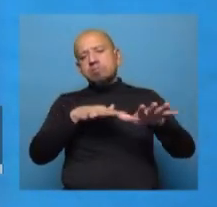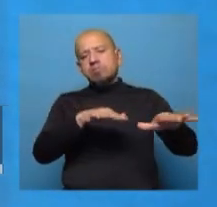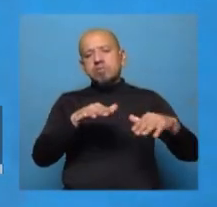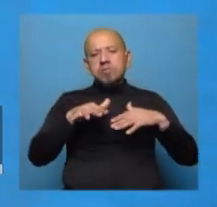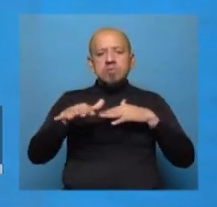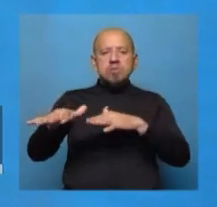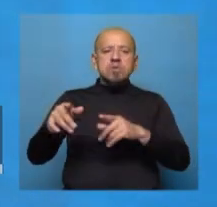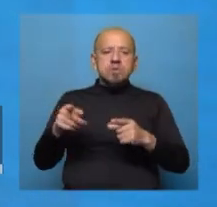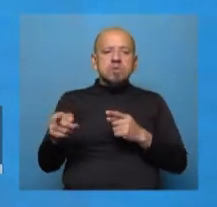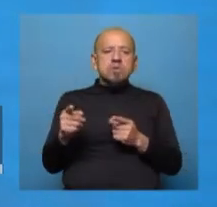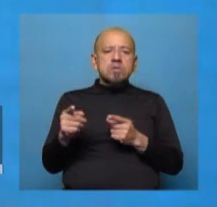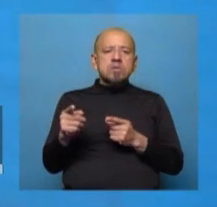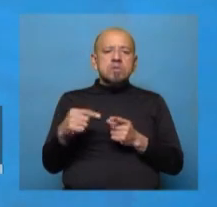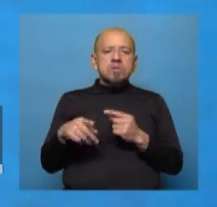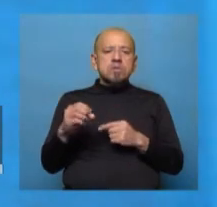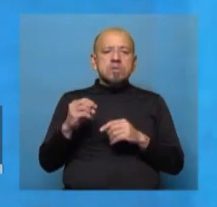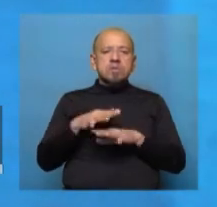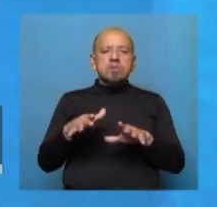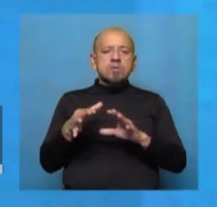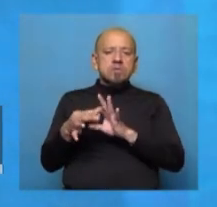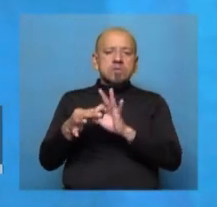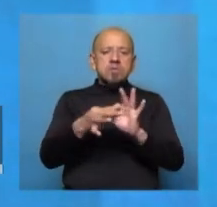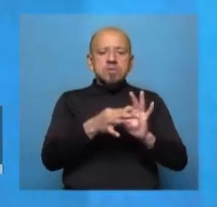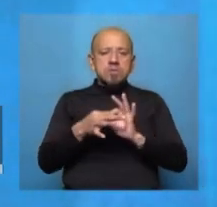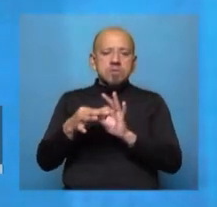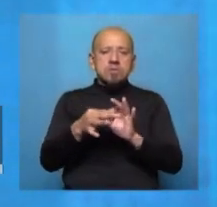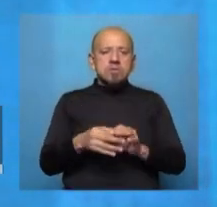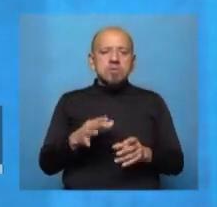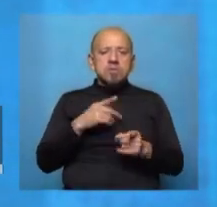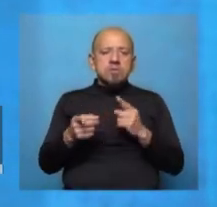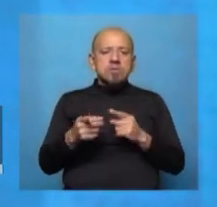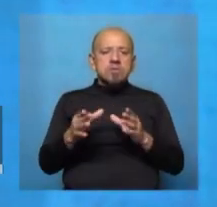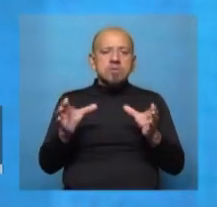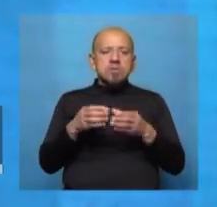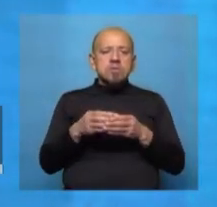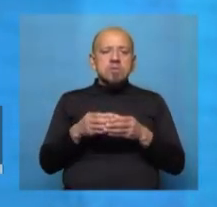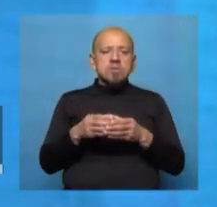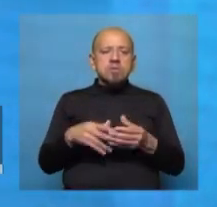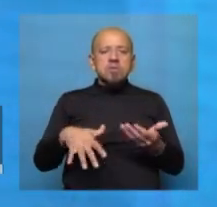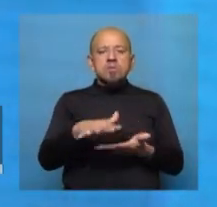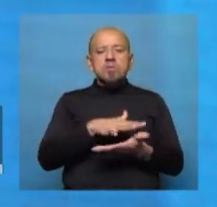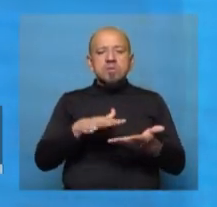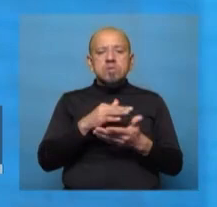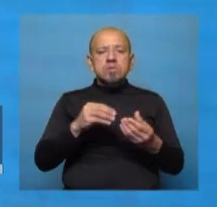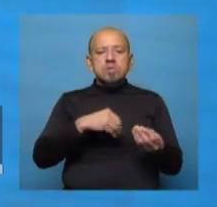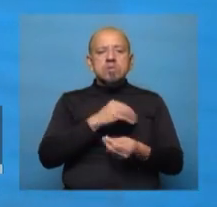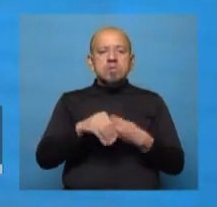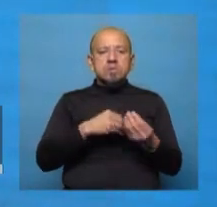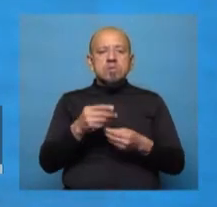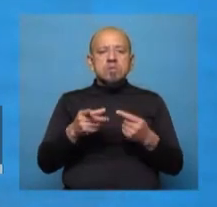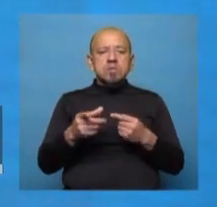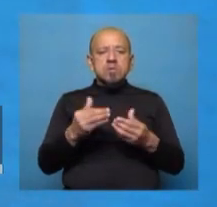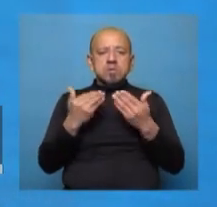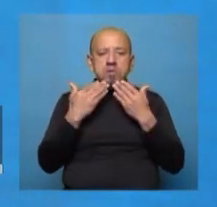las las las redes vinculares que se generan en las comunidades en los barrios en las familias